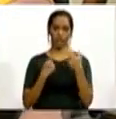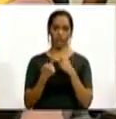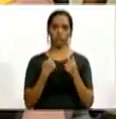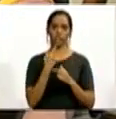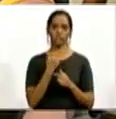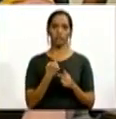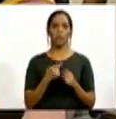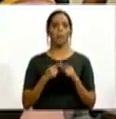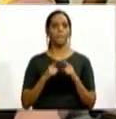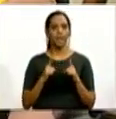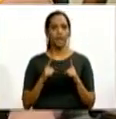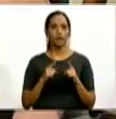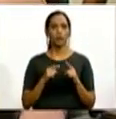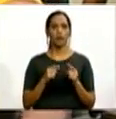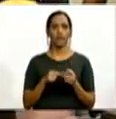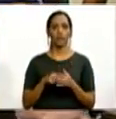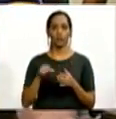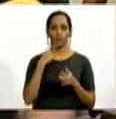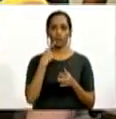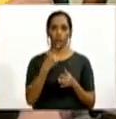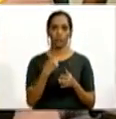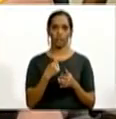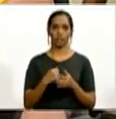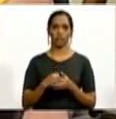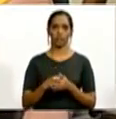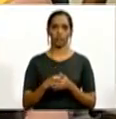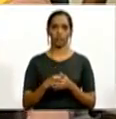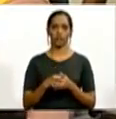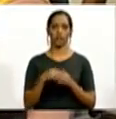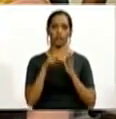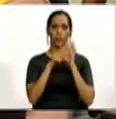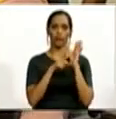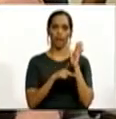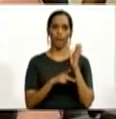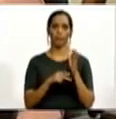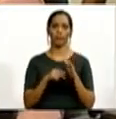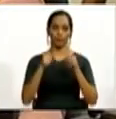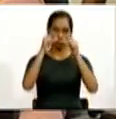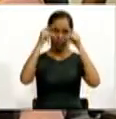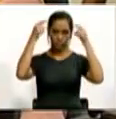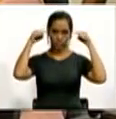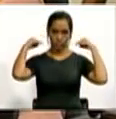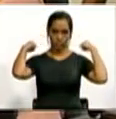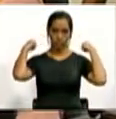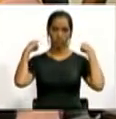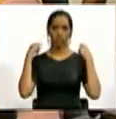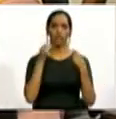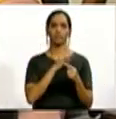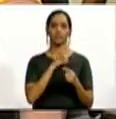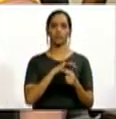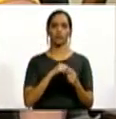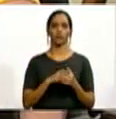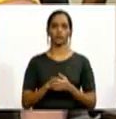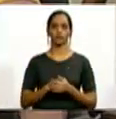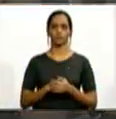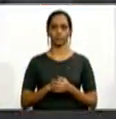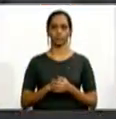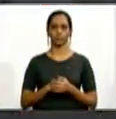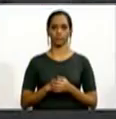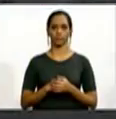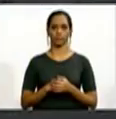dicen. Pero esto fue lo que dijo en el programa, creo que de Jaime Bailey, el señor Iván Simonovic. Vamos a verlo.